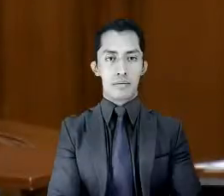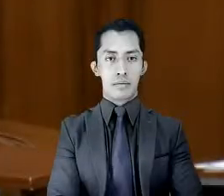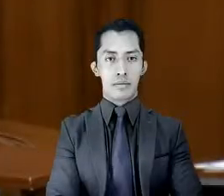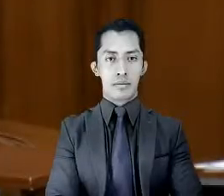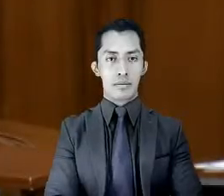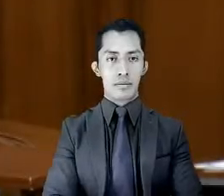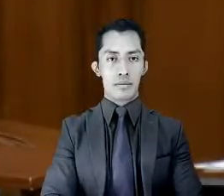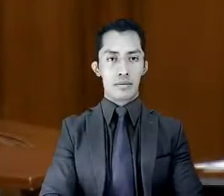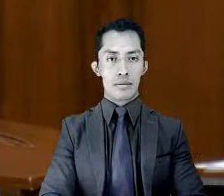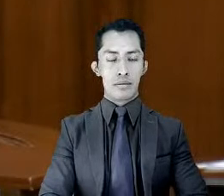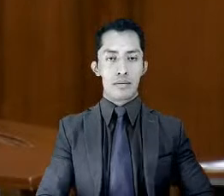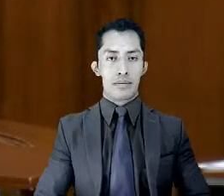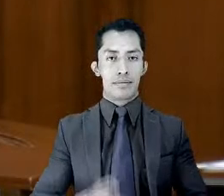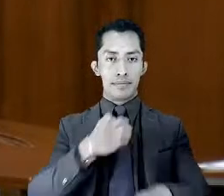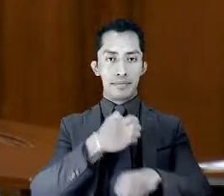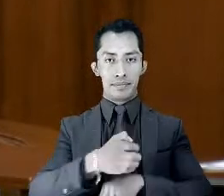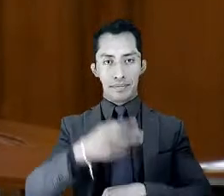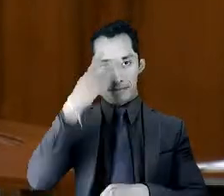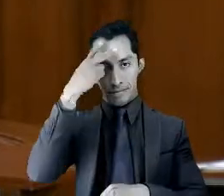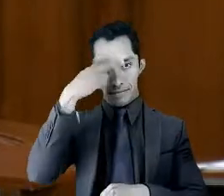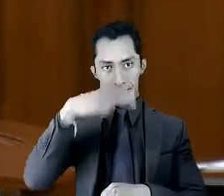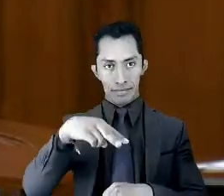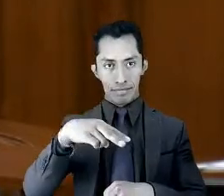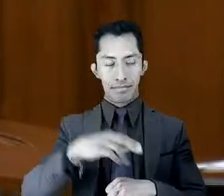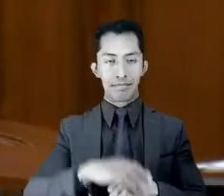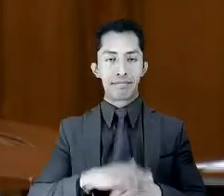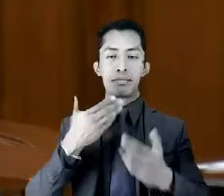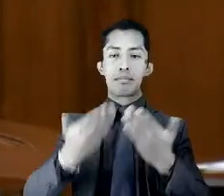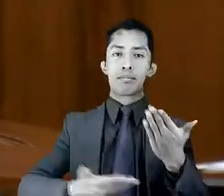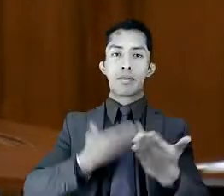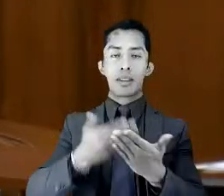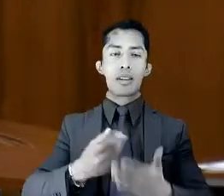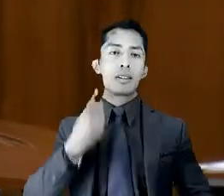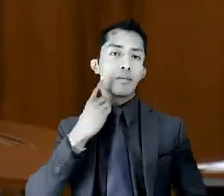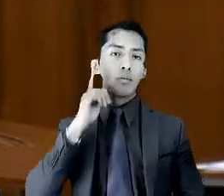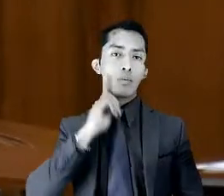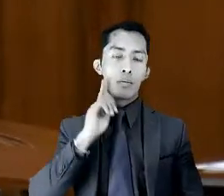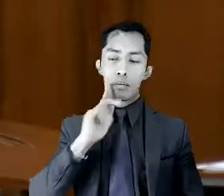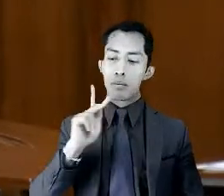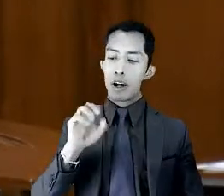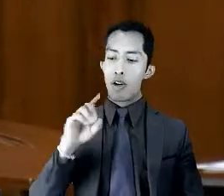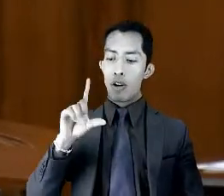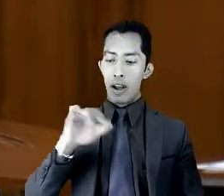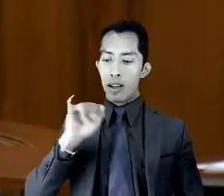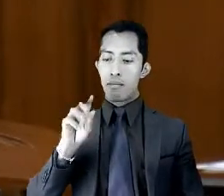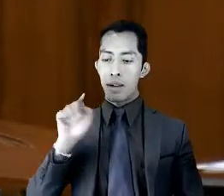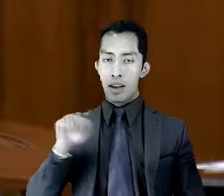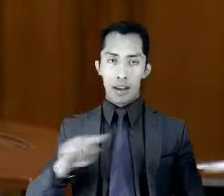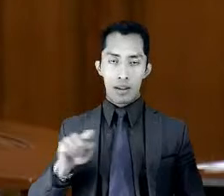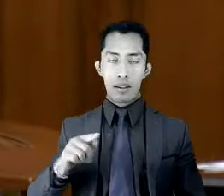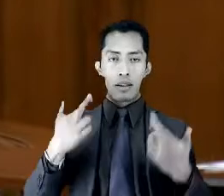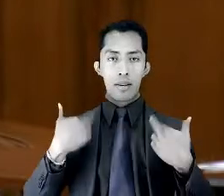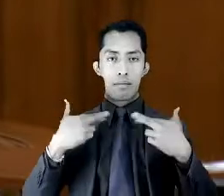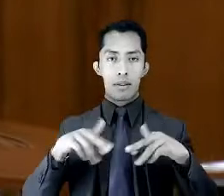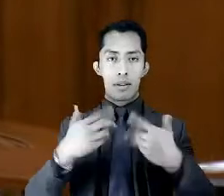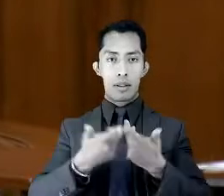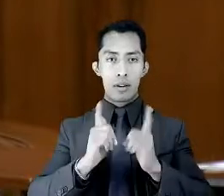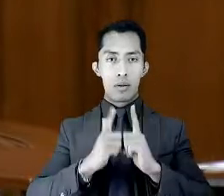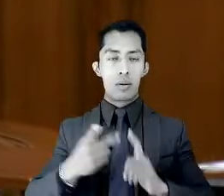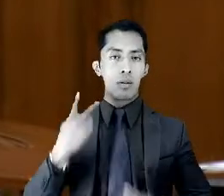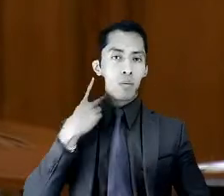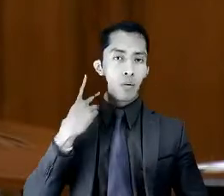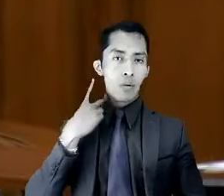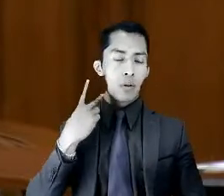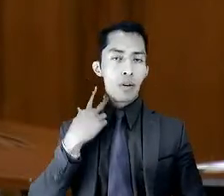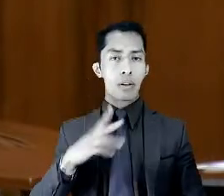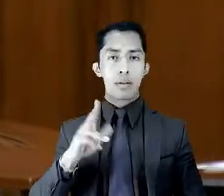del Estado de México. Presentada por la diputada Paola Jiménez Hernández en nombre del Grupo Parlamentario del